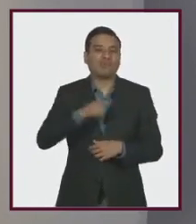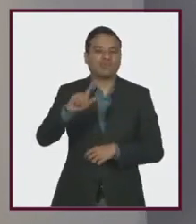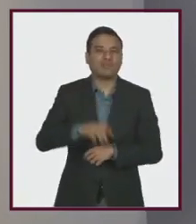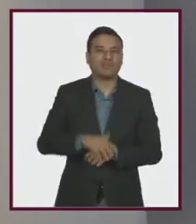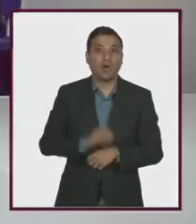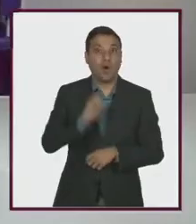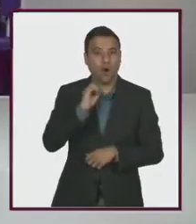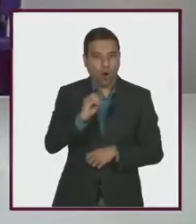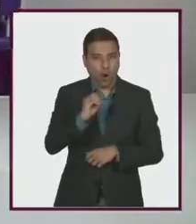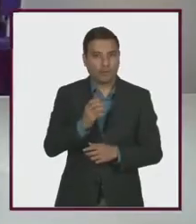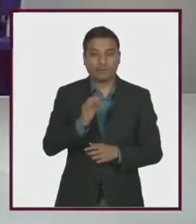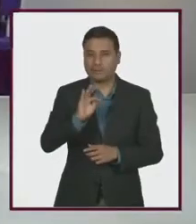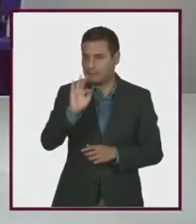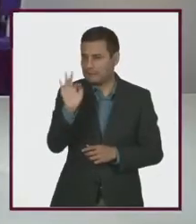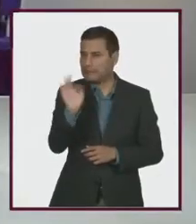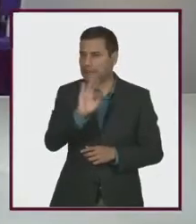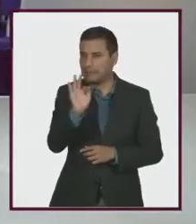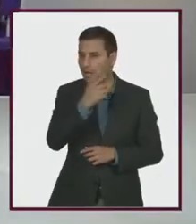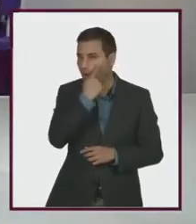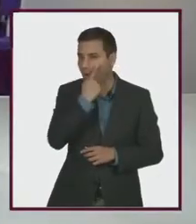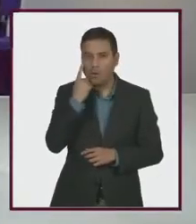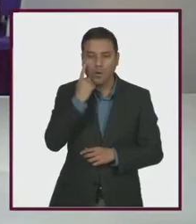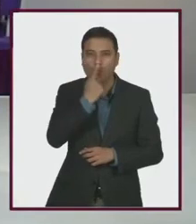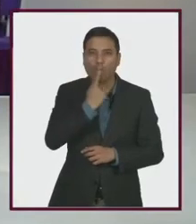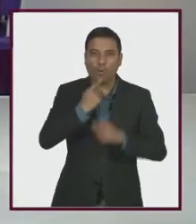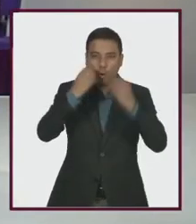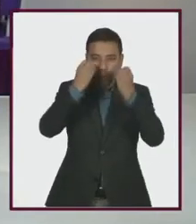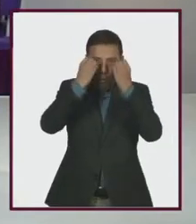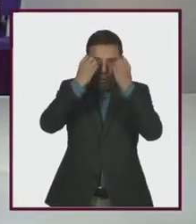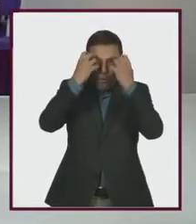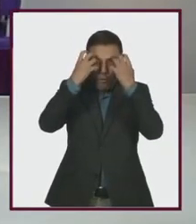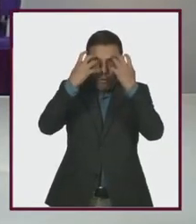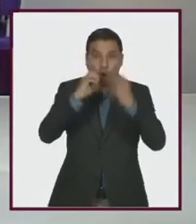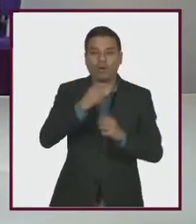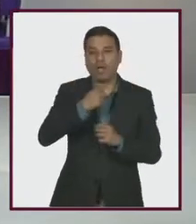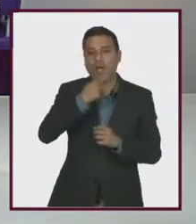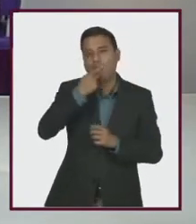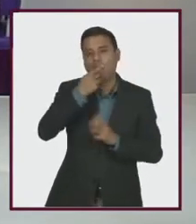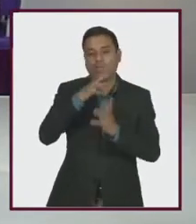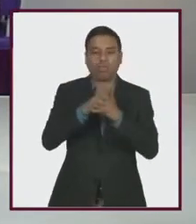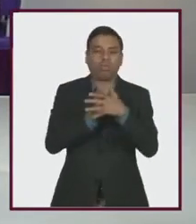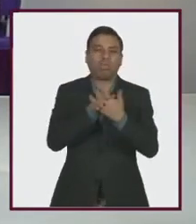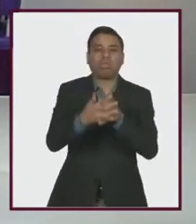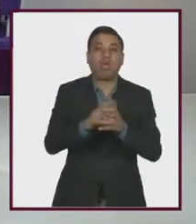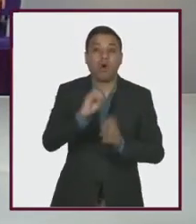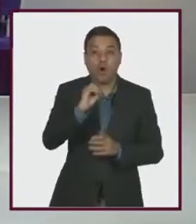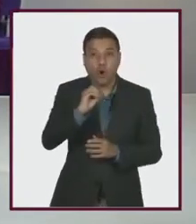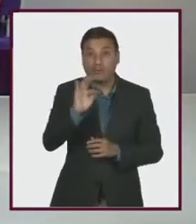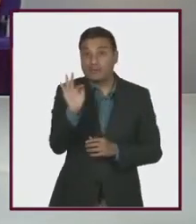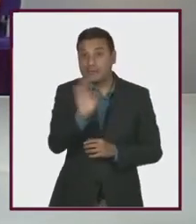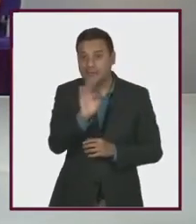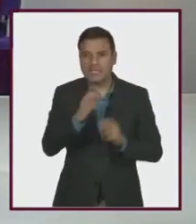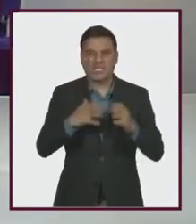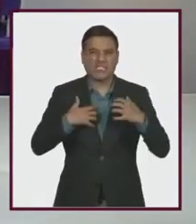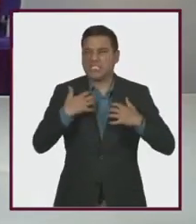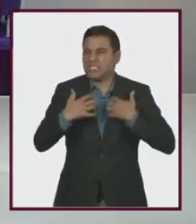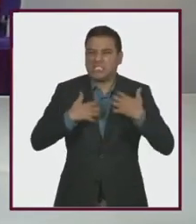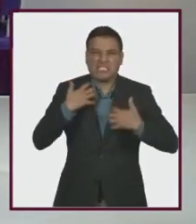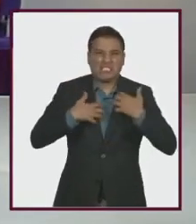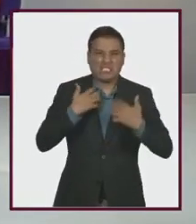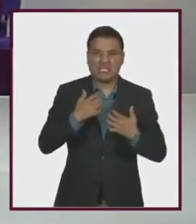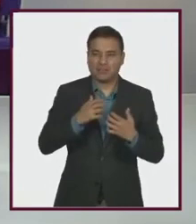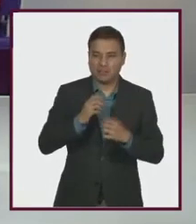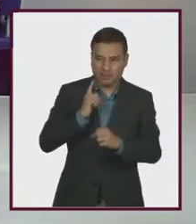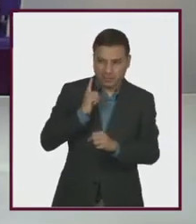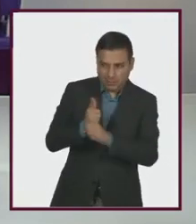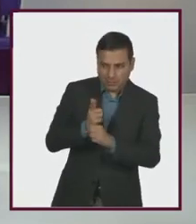físicos de ojo rojo, balbuceo, más irritabilidad, pero como les